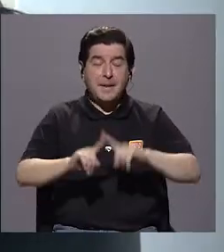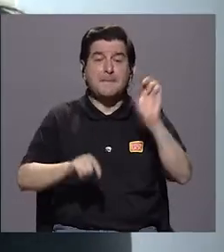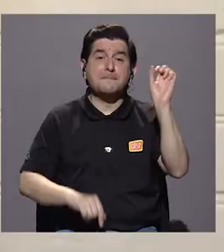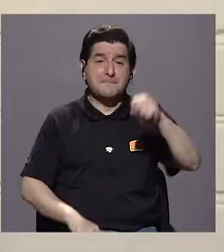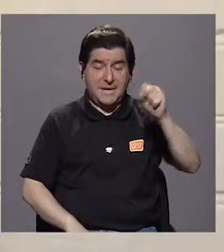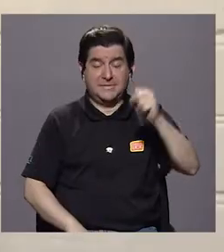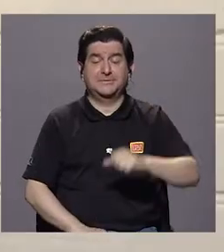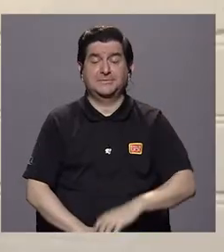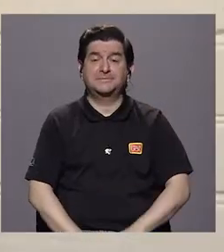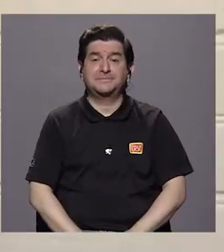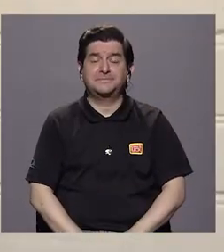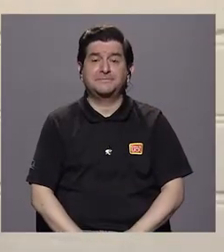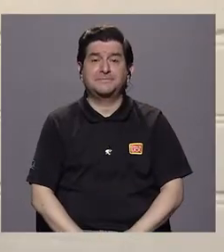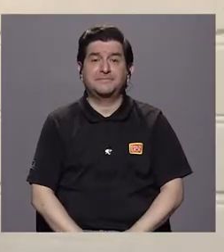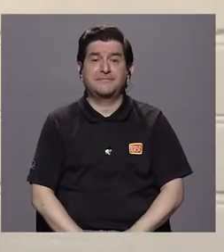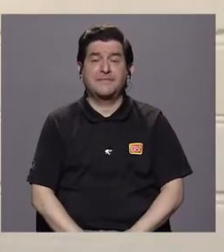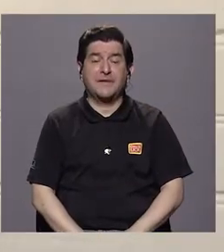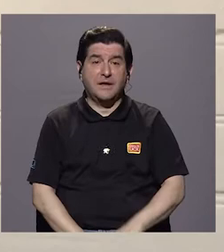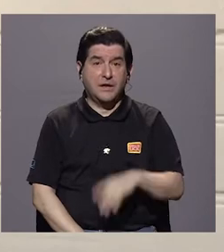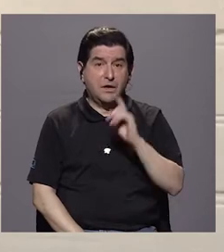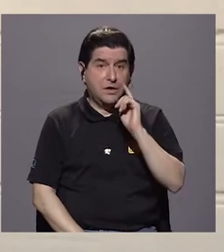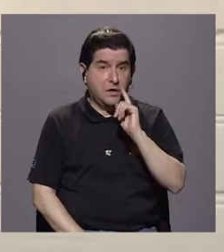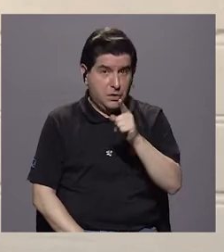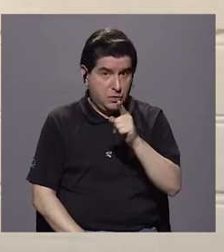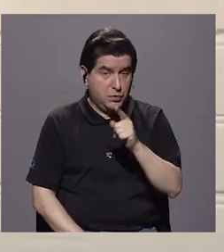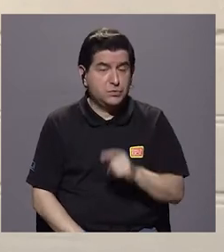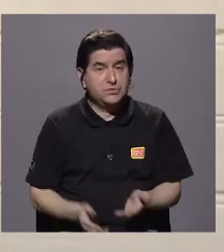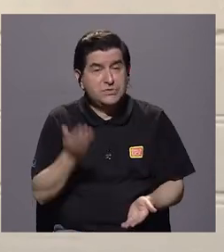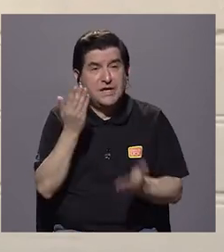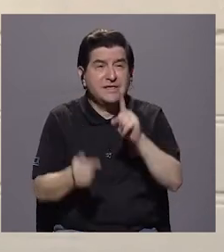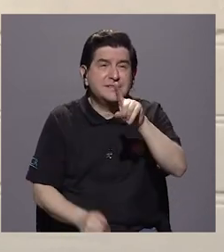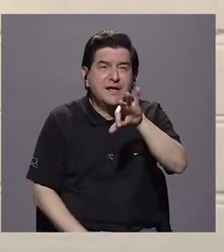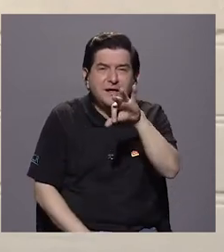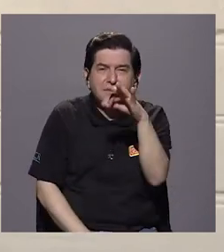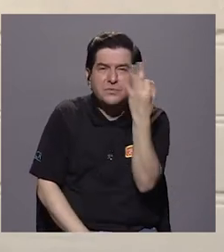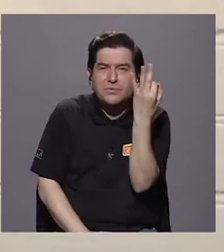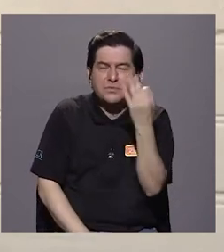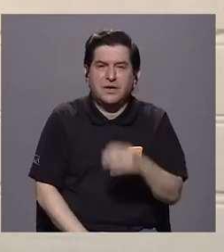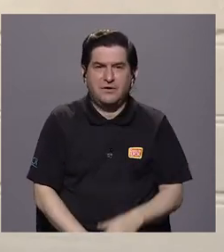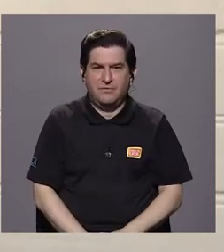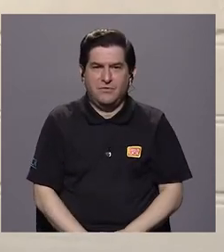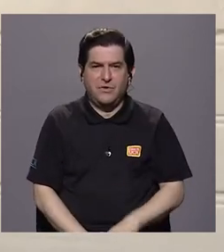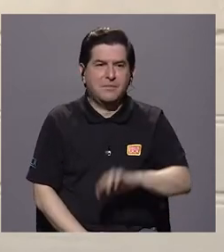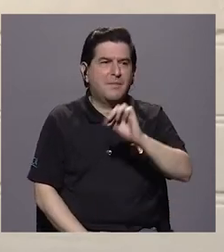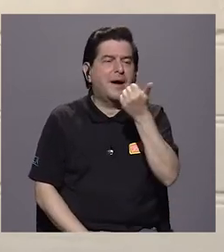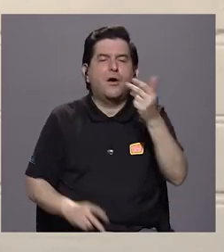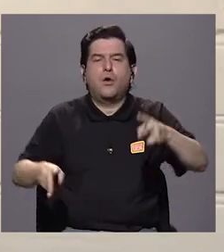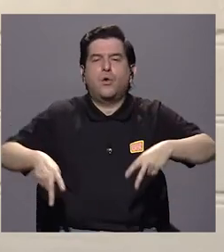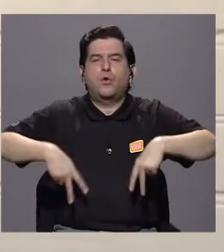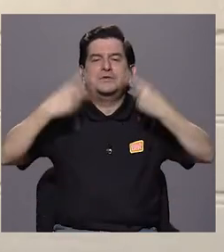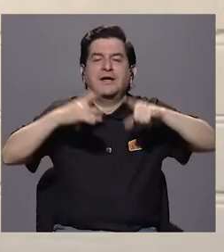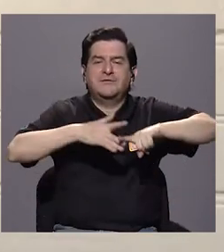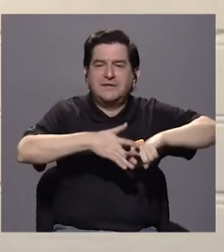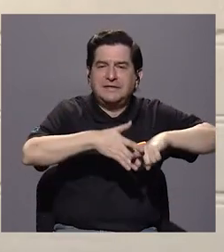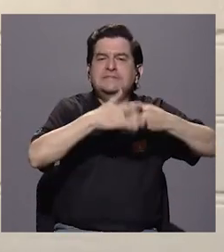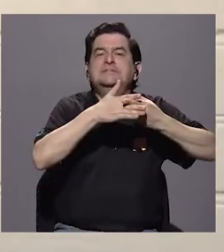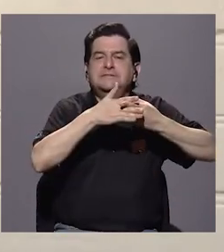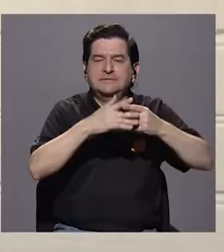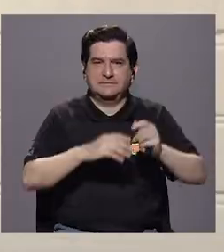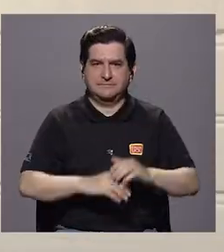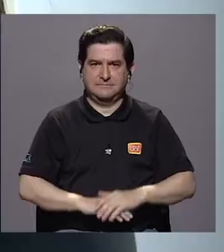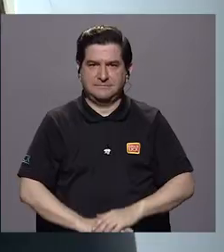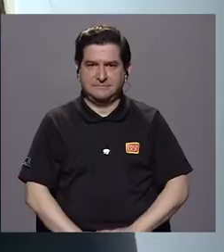exactamente. Bueno, usted empieza a hacer, digamos, de algún modo, otra vida ya. Y